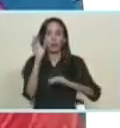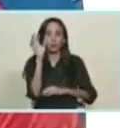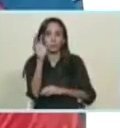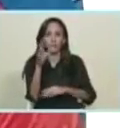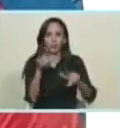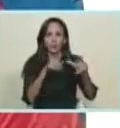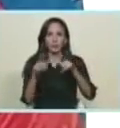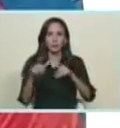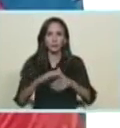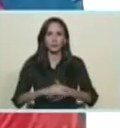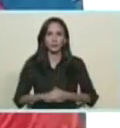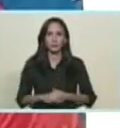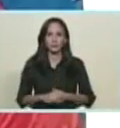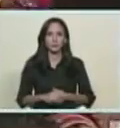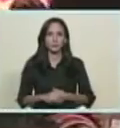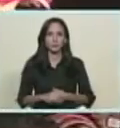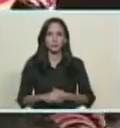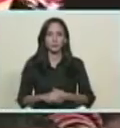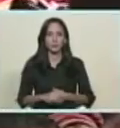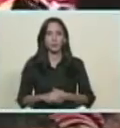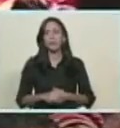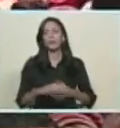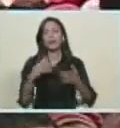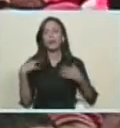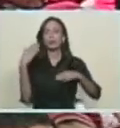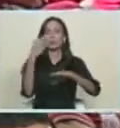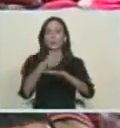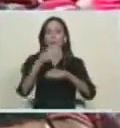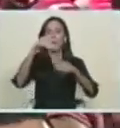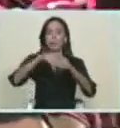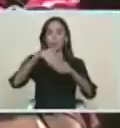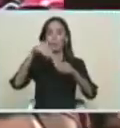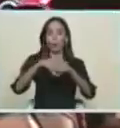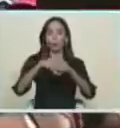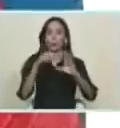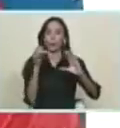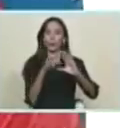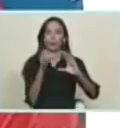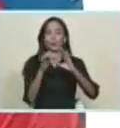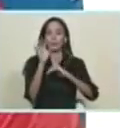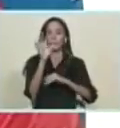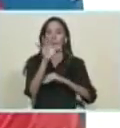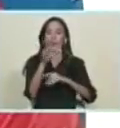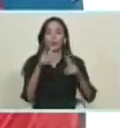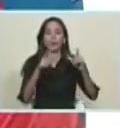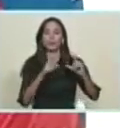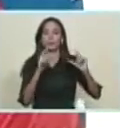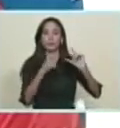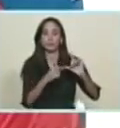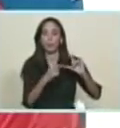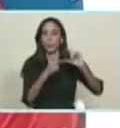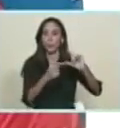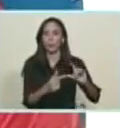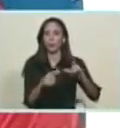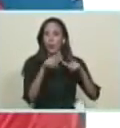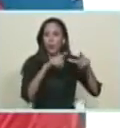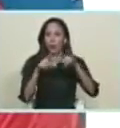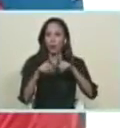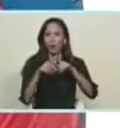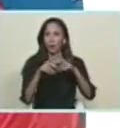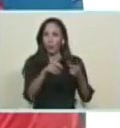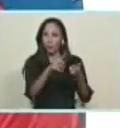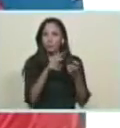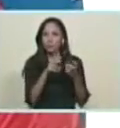patria? Bueno, de la patria, a votar con el carnet de la patria en la mano. ¿Ya les llegó el